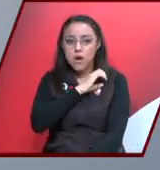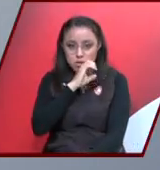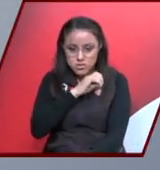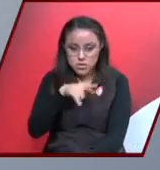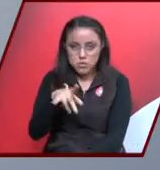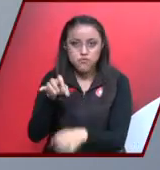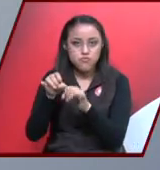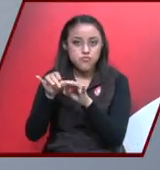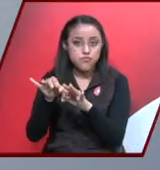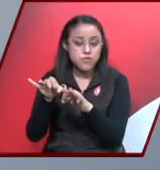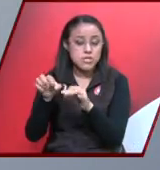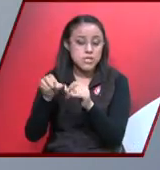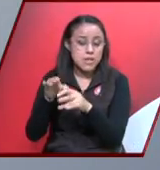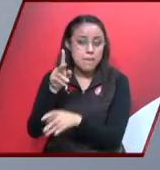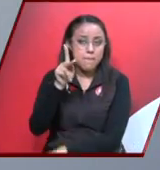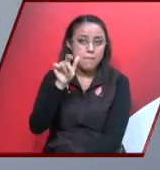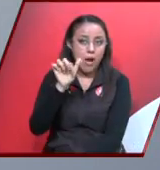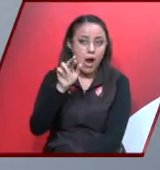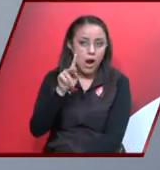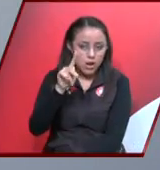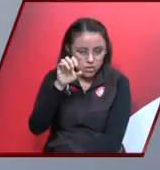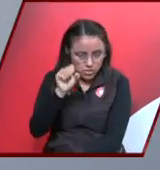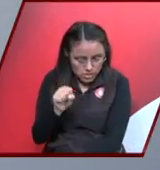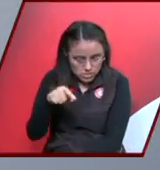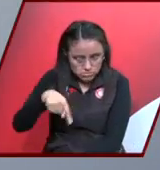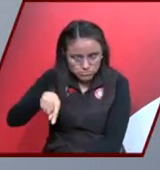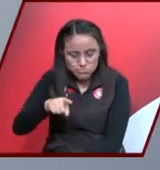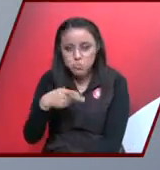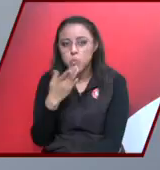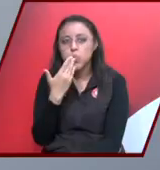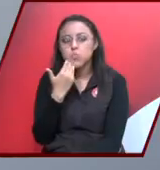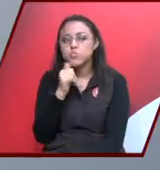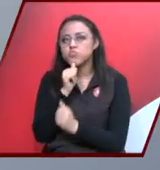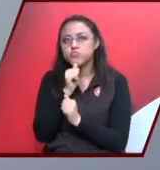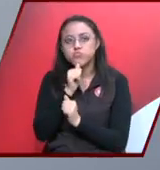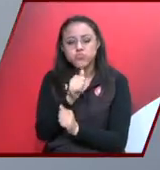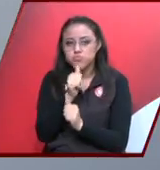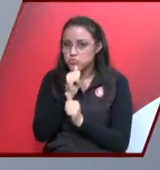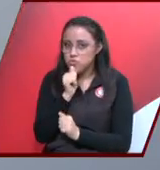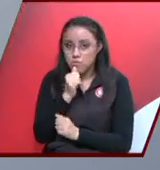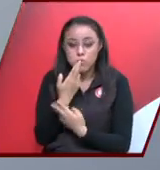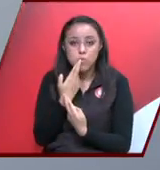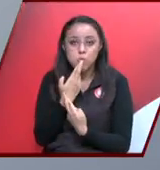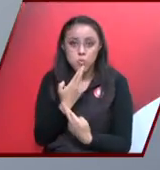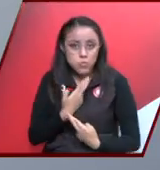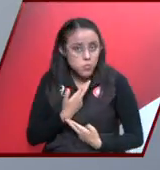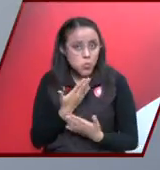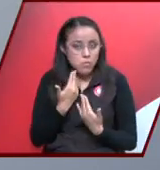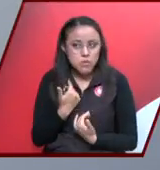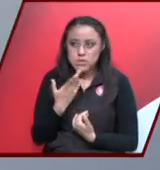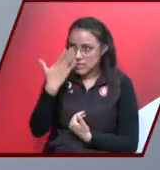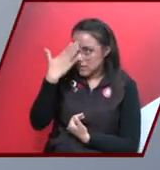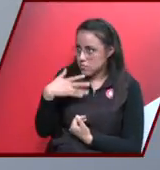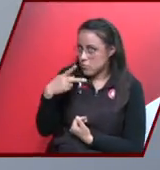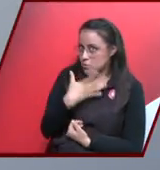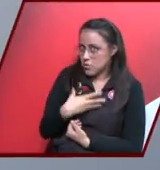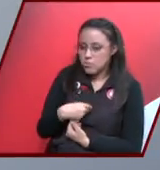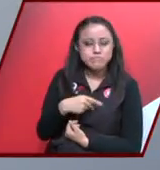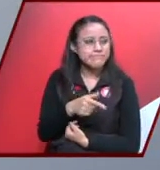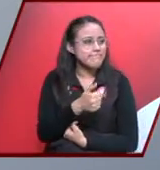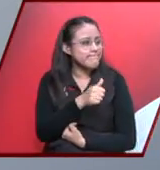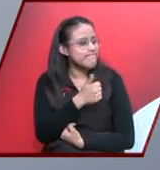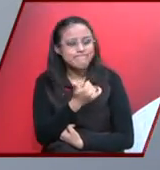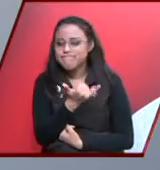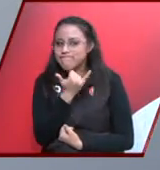en oficialía de partes, pero no me han resuelto nada todavía. ¿Has sabido algo de tu niño? No he sabido nada de